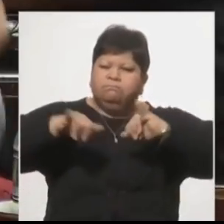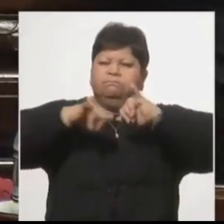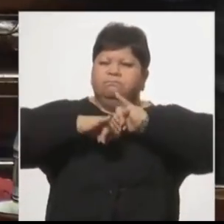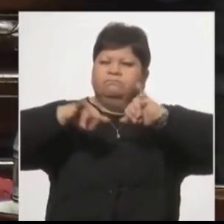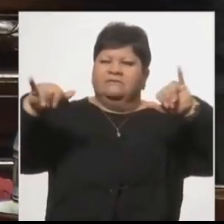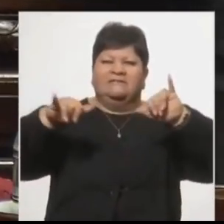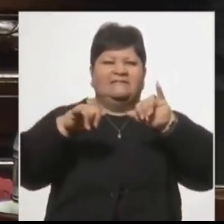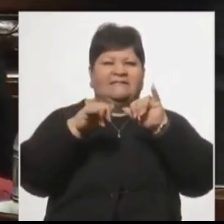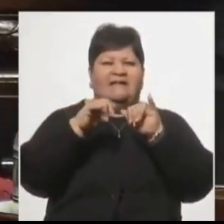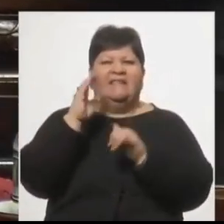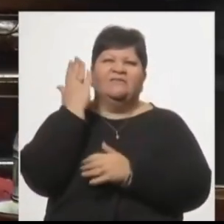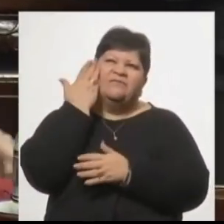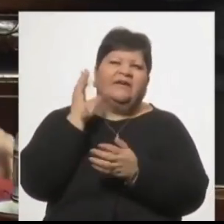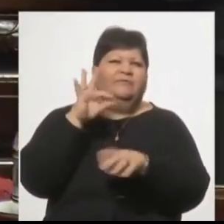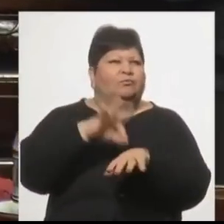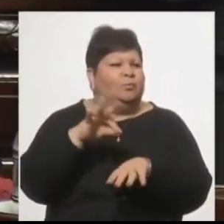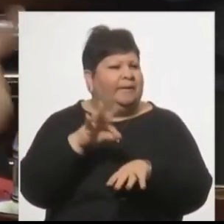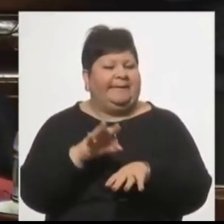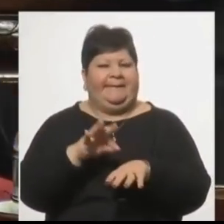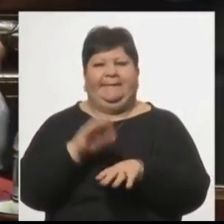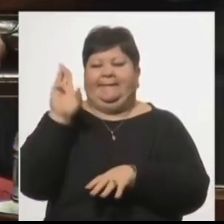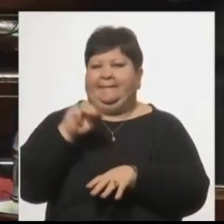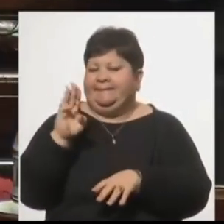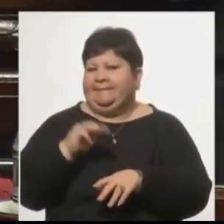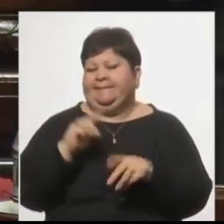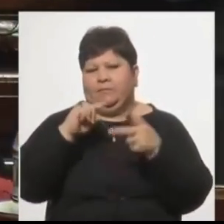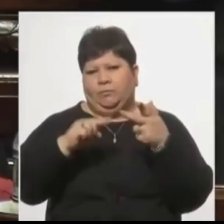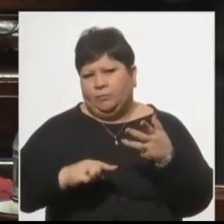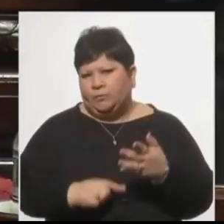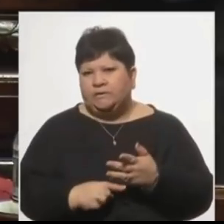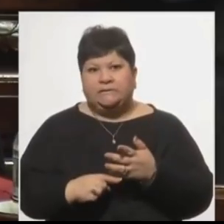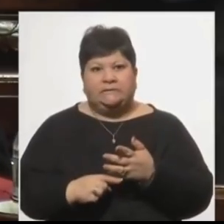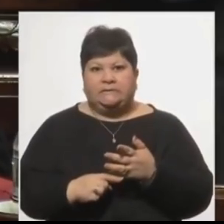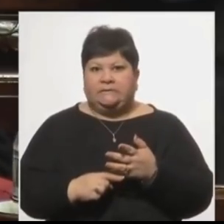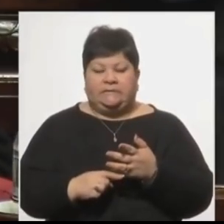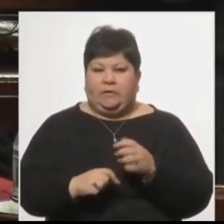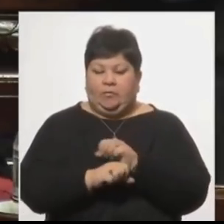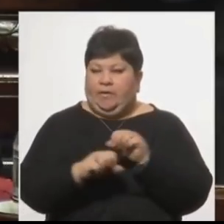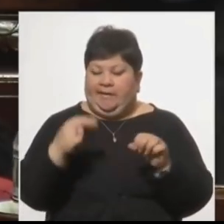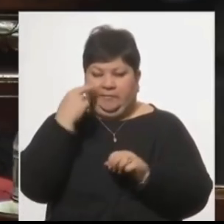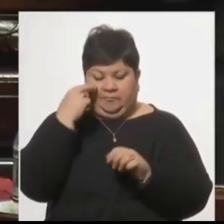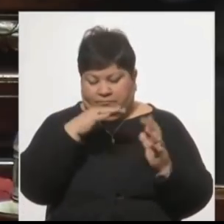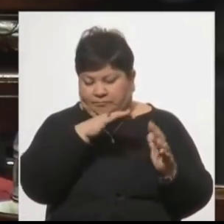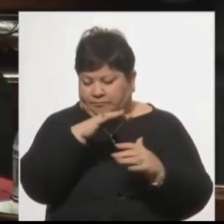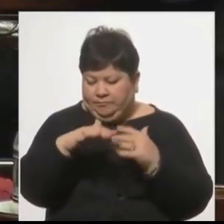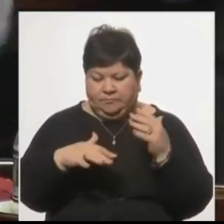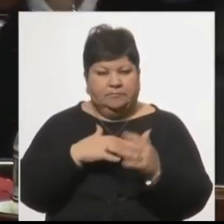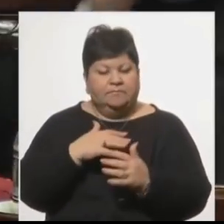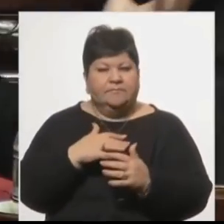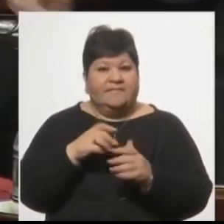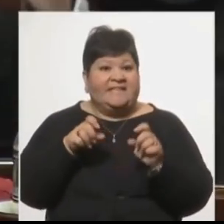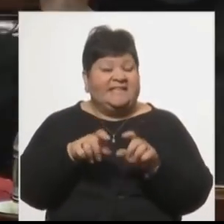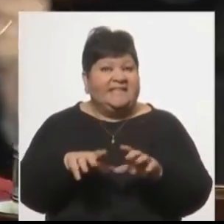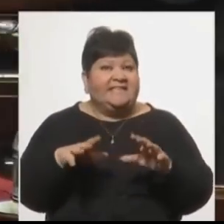de las redes pueden entronizar, como desgraciadamente ha hecho en países muy importantes, a través de esas